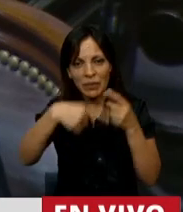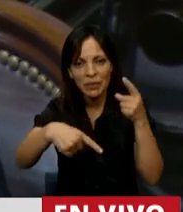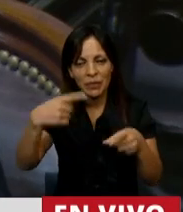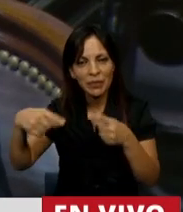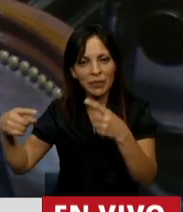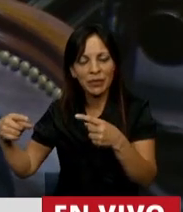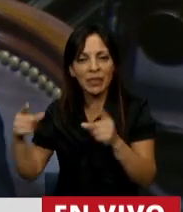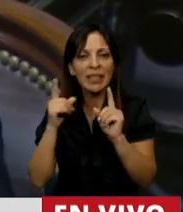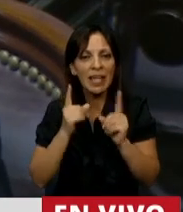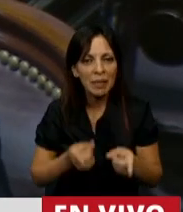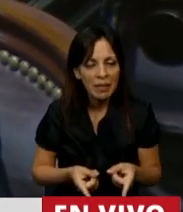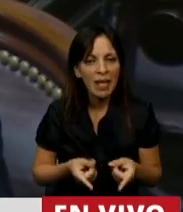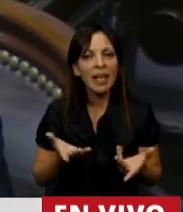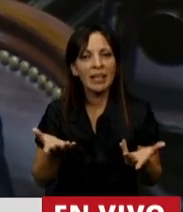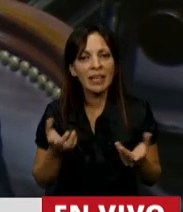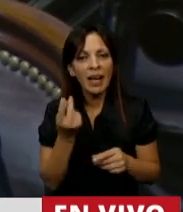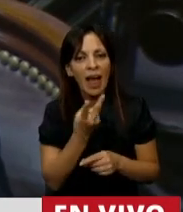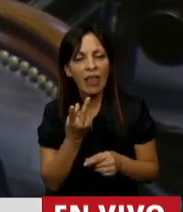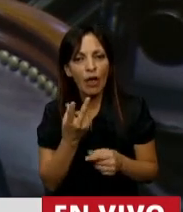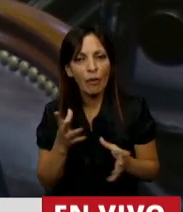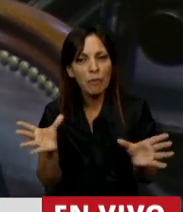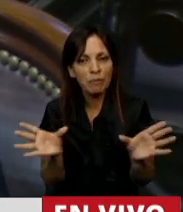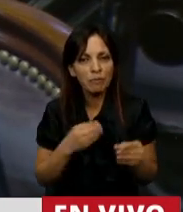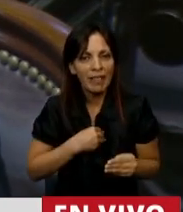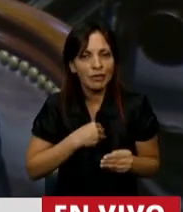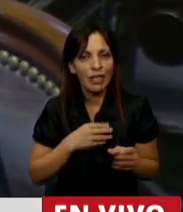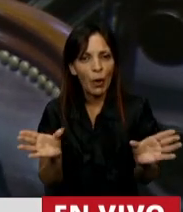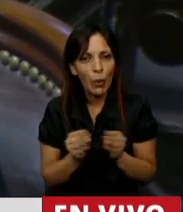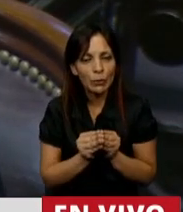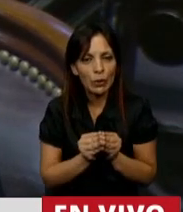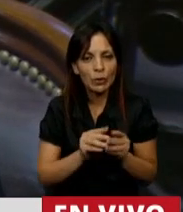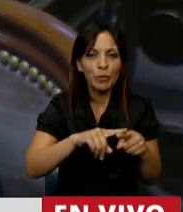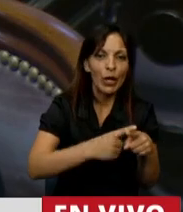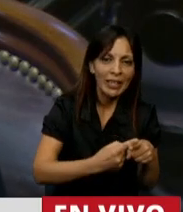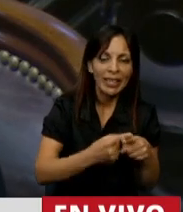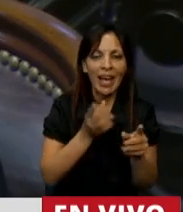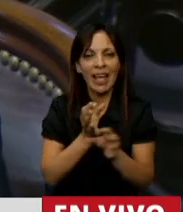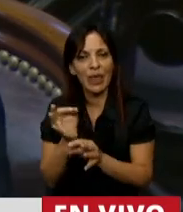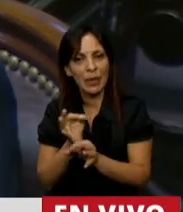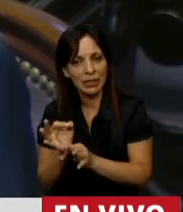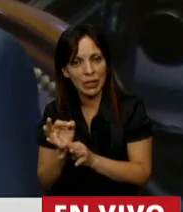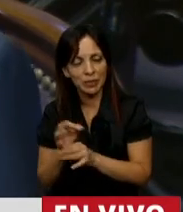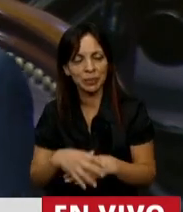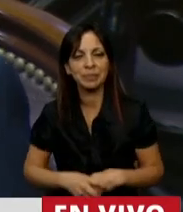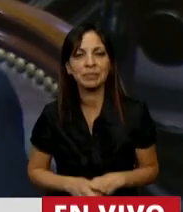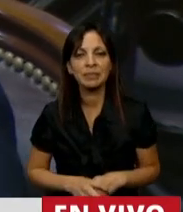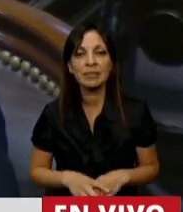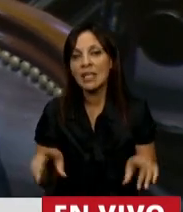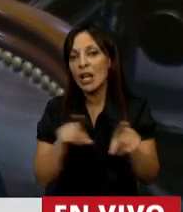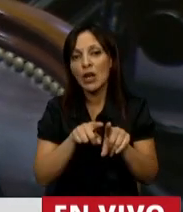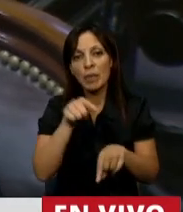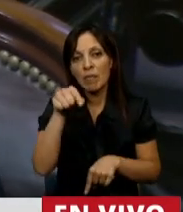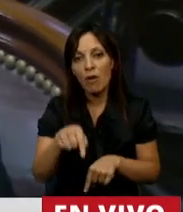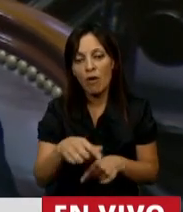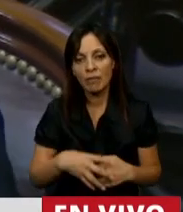sus dos pasiones, la política y la educación. Y de esto se trata, hoy estamos